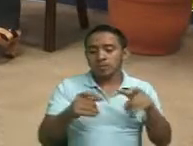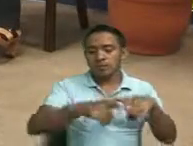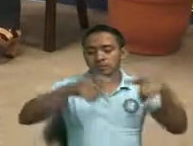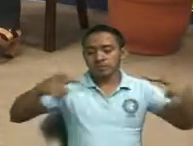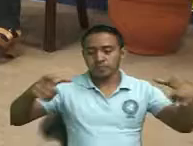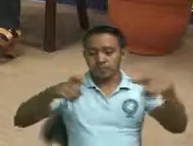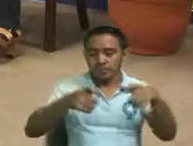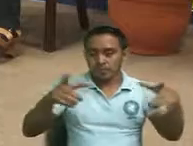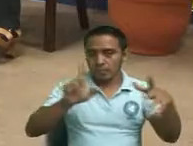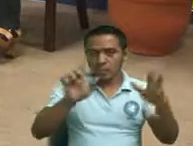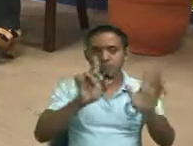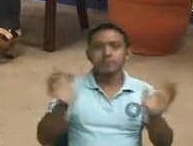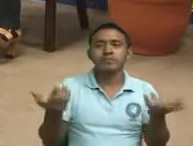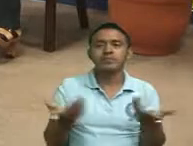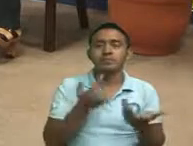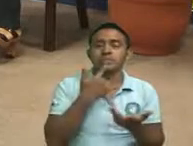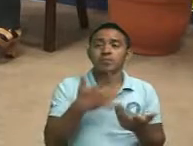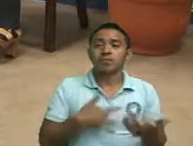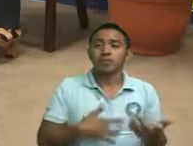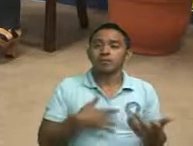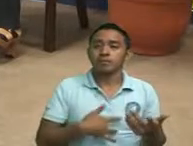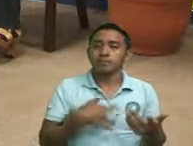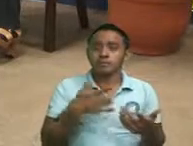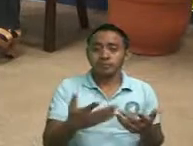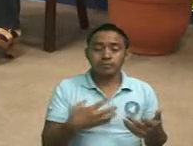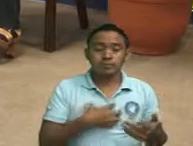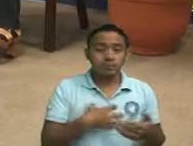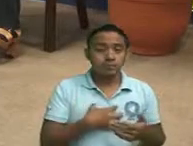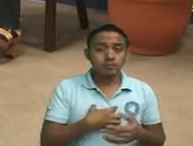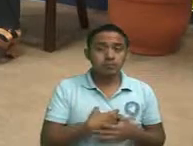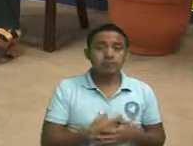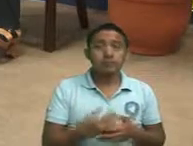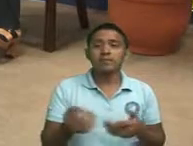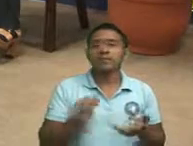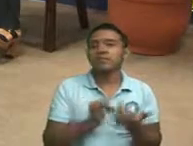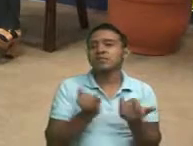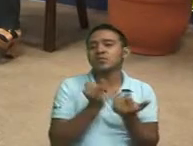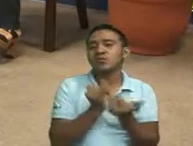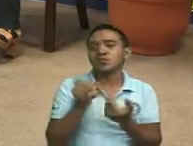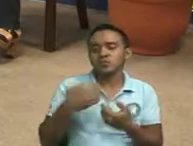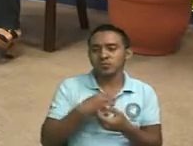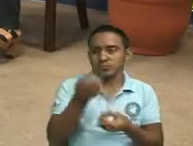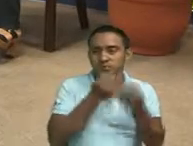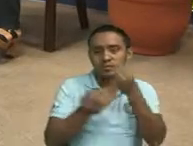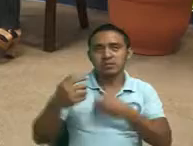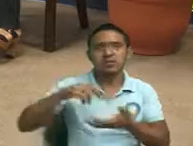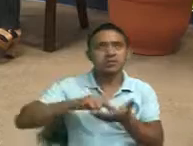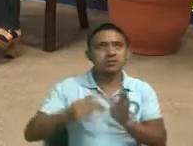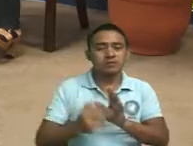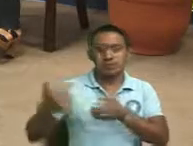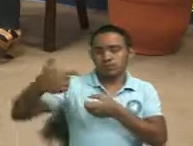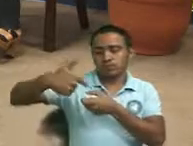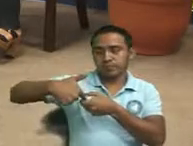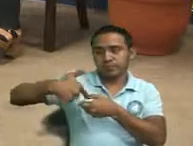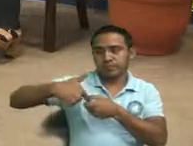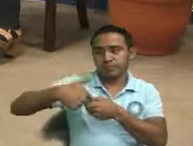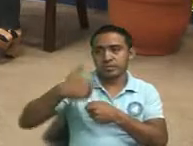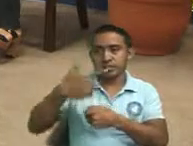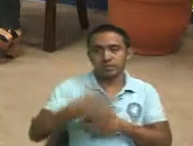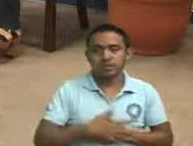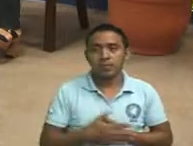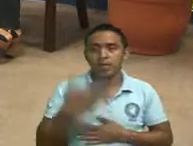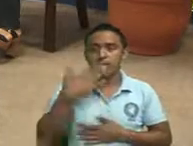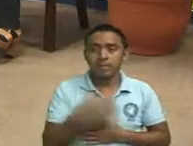ya, sino porque es que es necesario, tu cuerpo, esa es nuestra gasolina. Ese es lo que nos da energía. Si vos tenés una